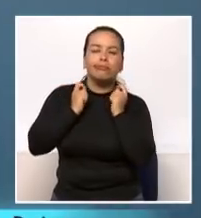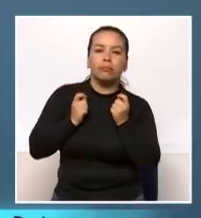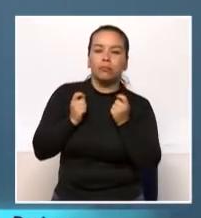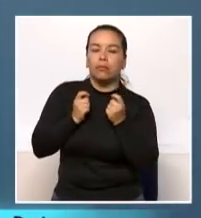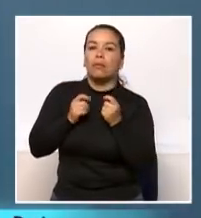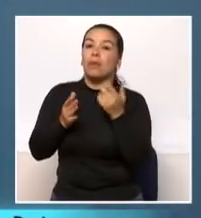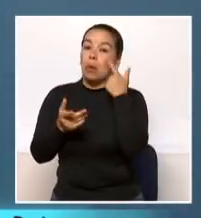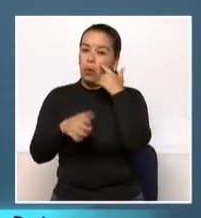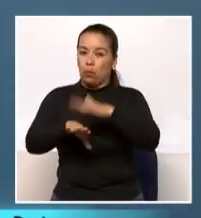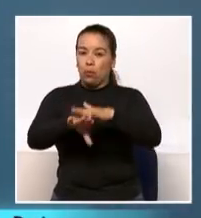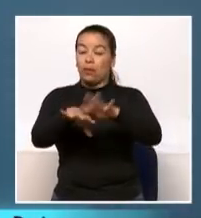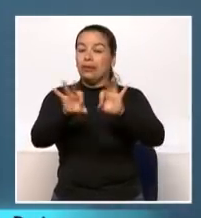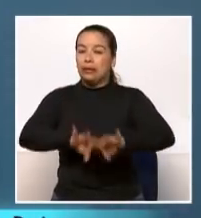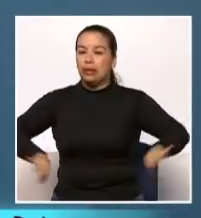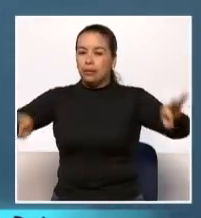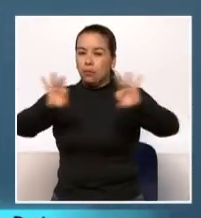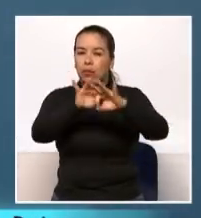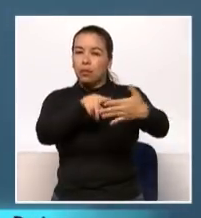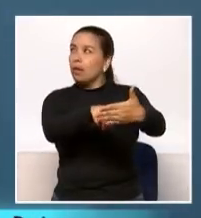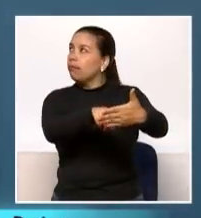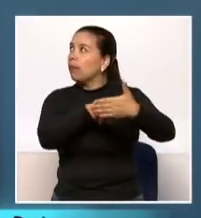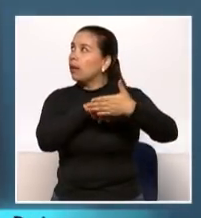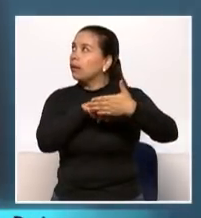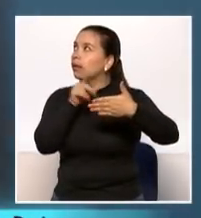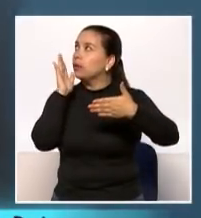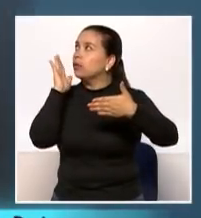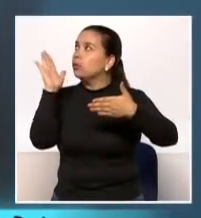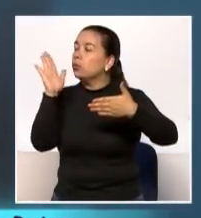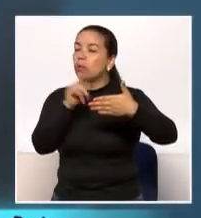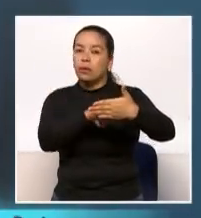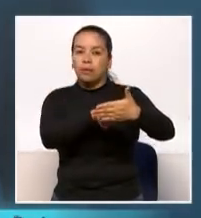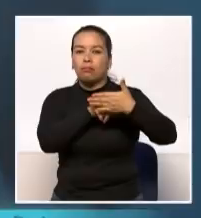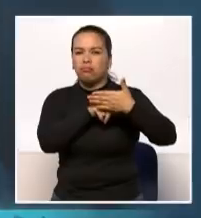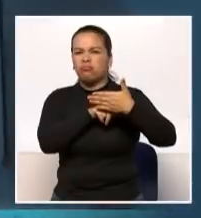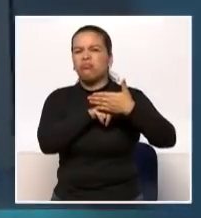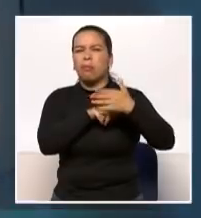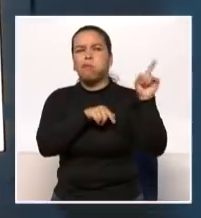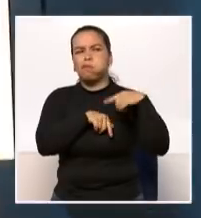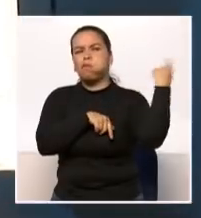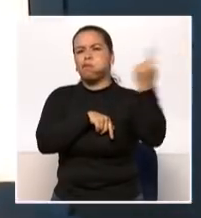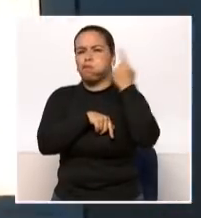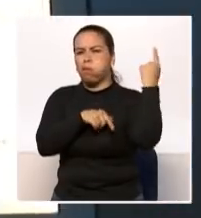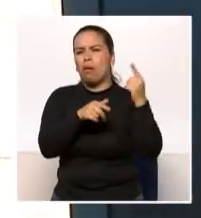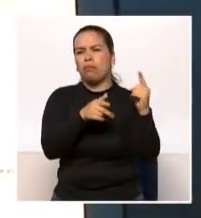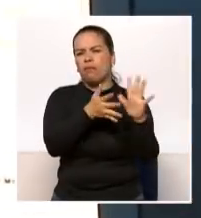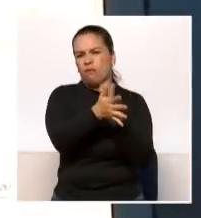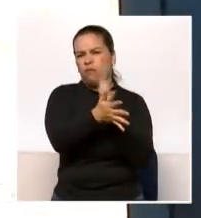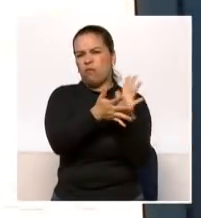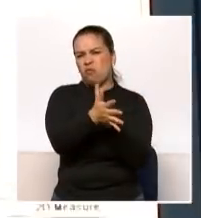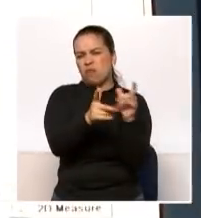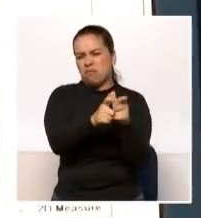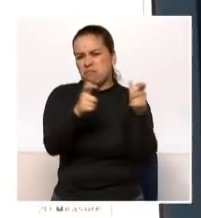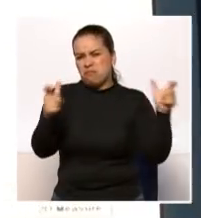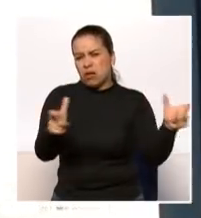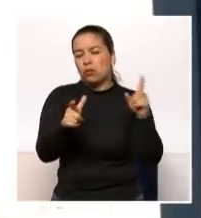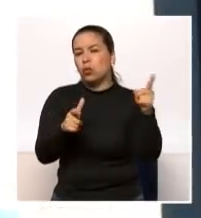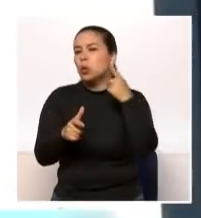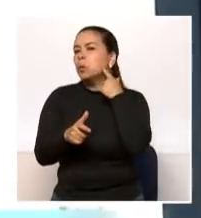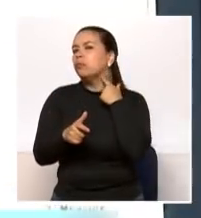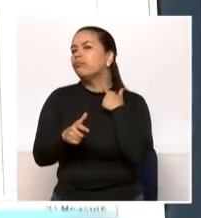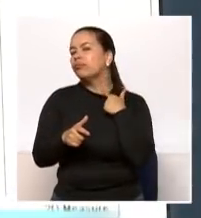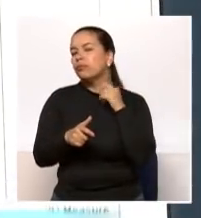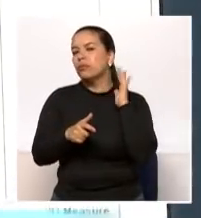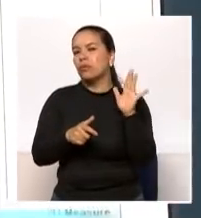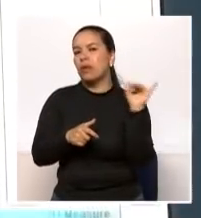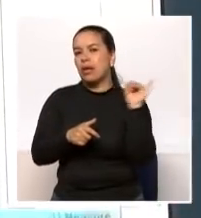saber que si encontramos una imagen nodular, como ocurre y como he visto en informes que existen, no, nódulo en el lóbulo tiroideo